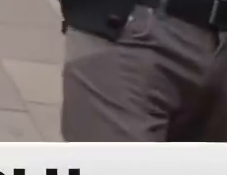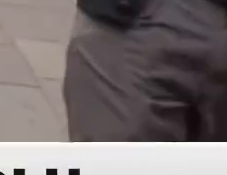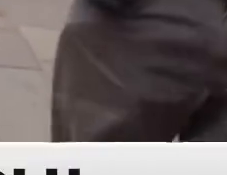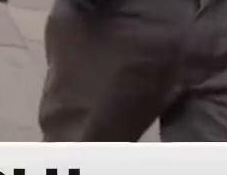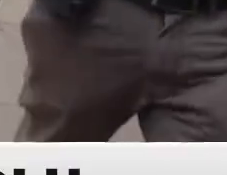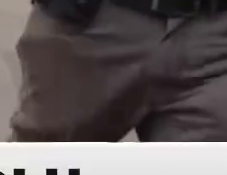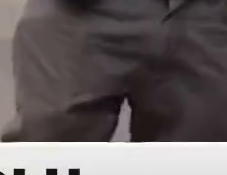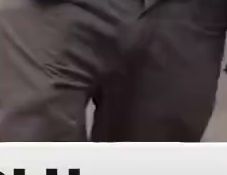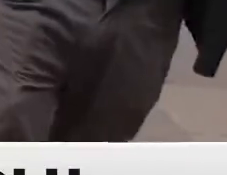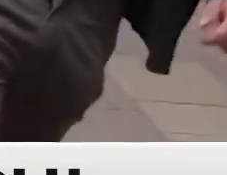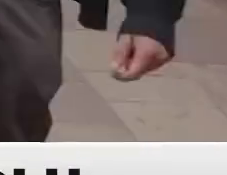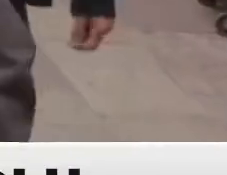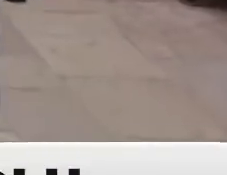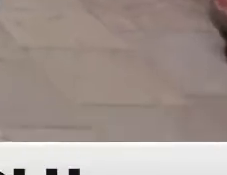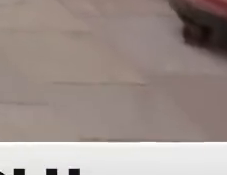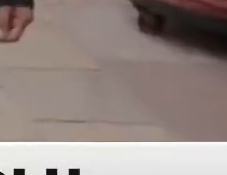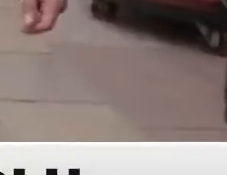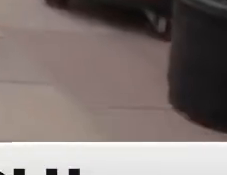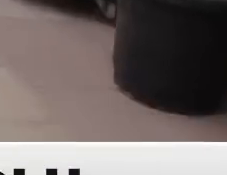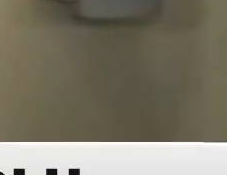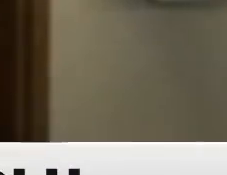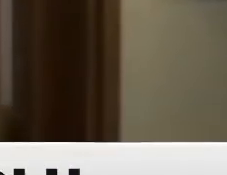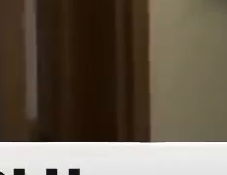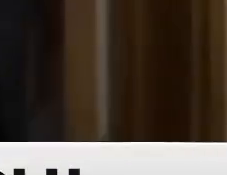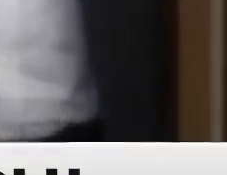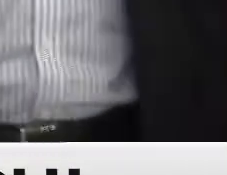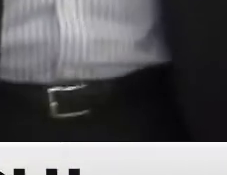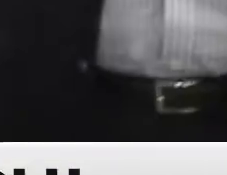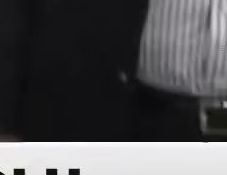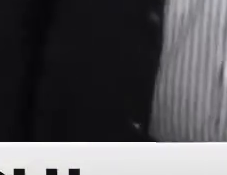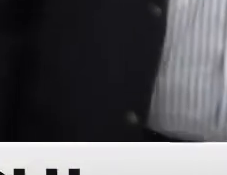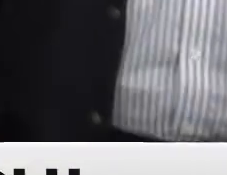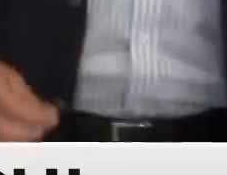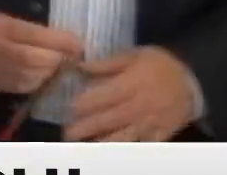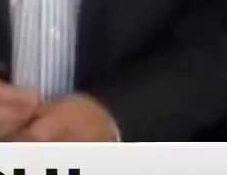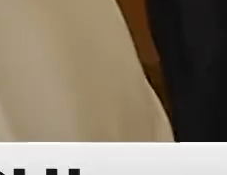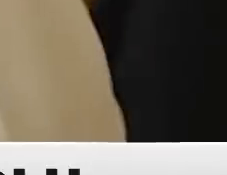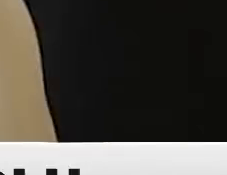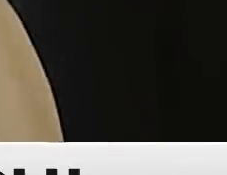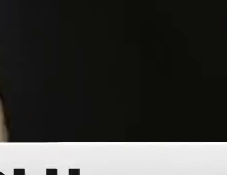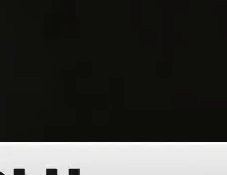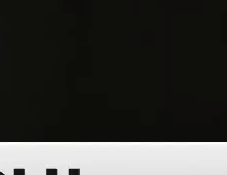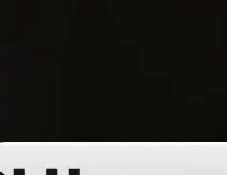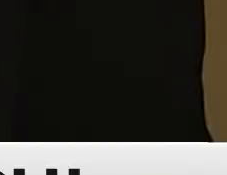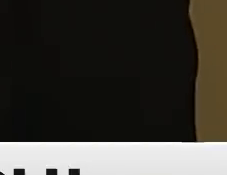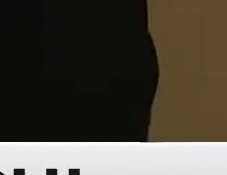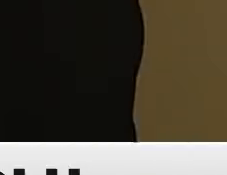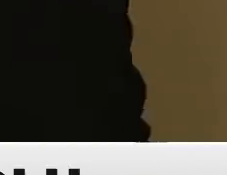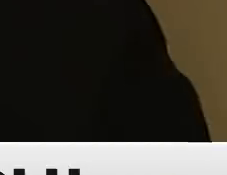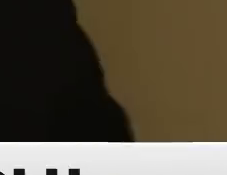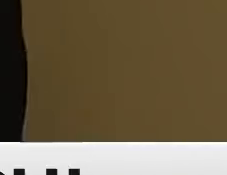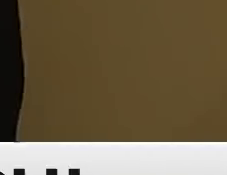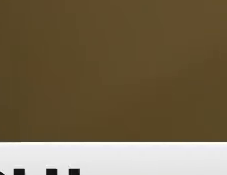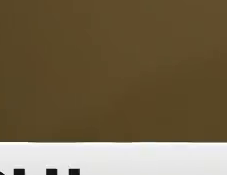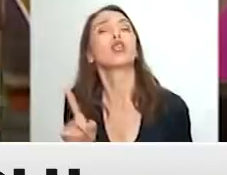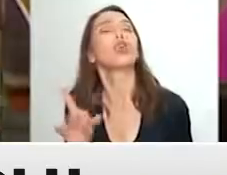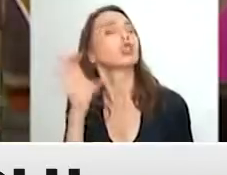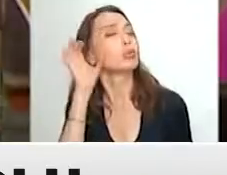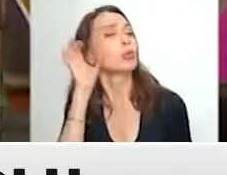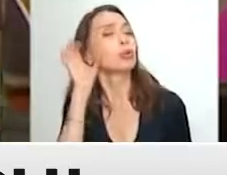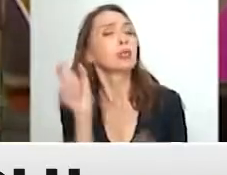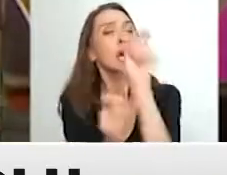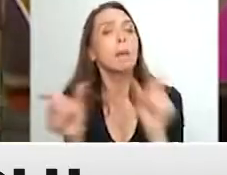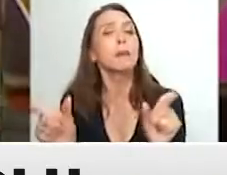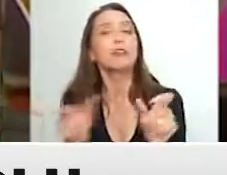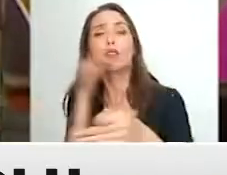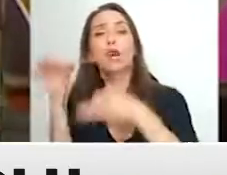el Ejecutivo alista un plan integral para la macro zona sur o Gualmapu, el concepto elegido por el gobierno.